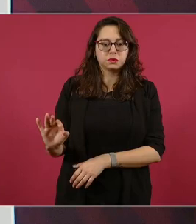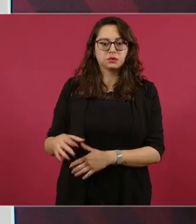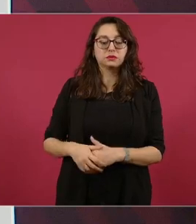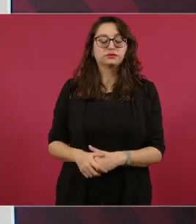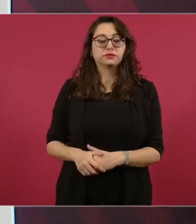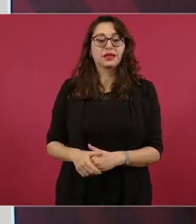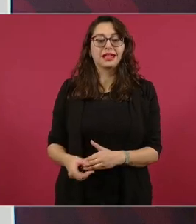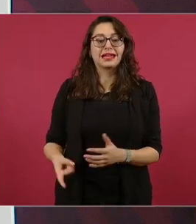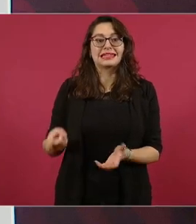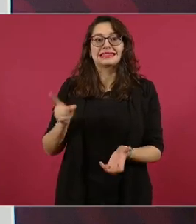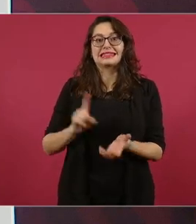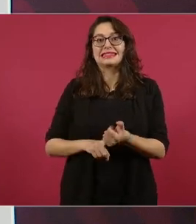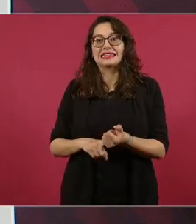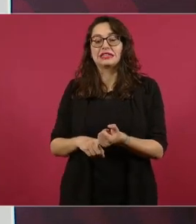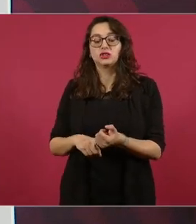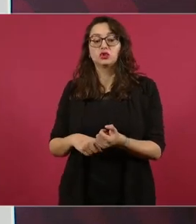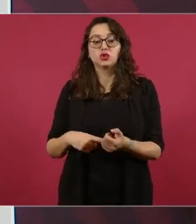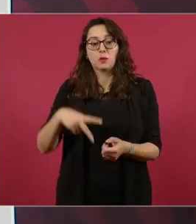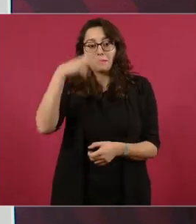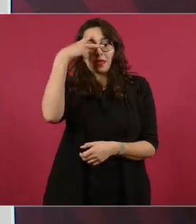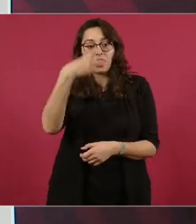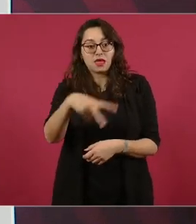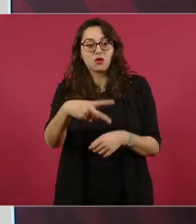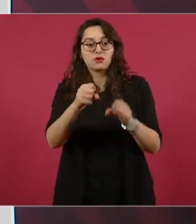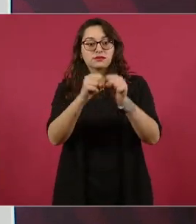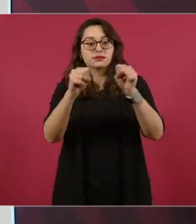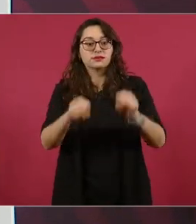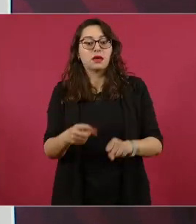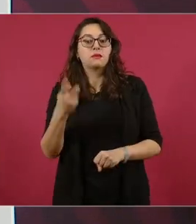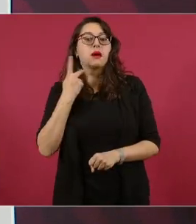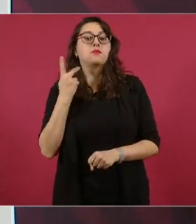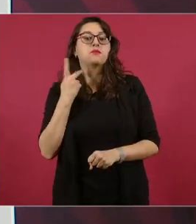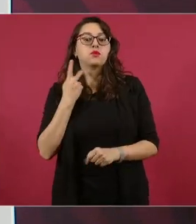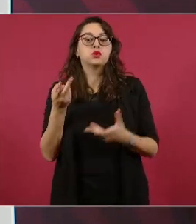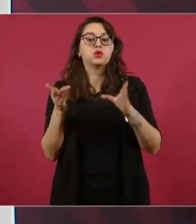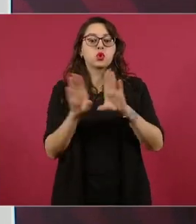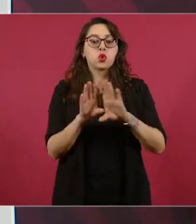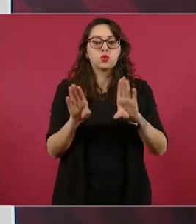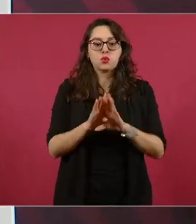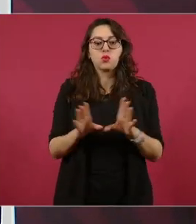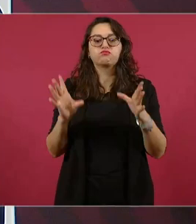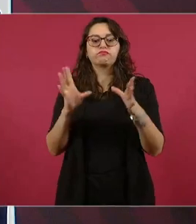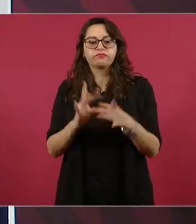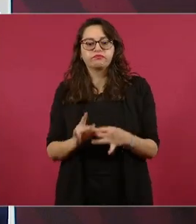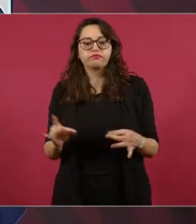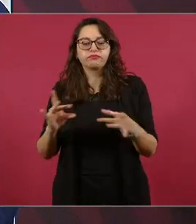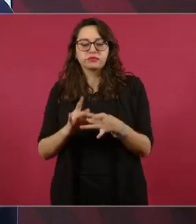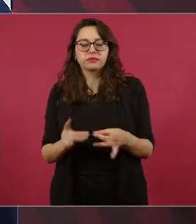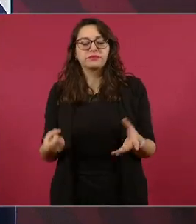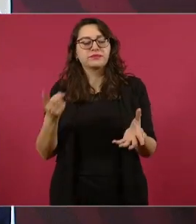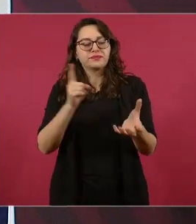del funcionamiento del sistema político mexicano, de los acuerdos